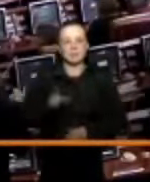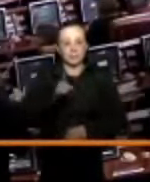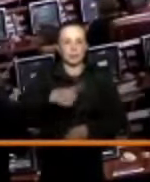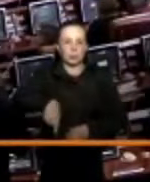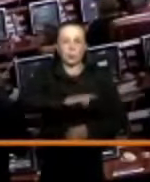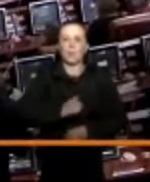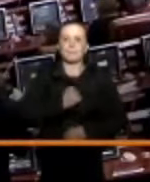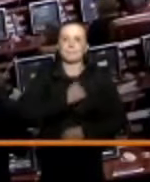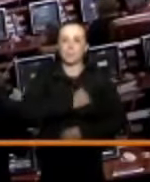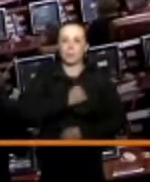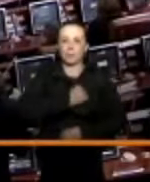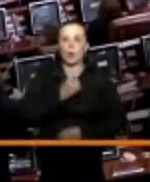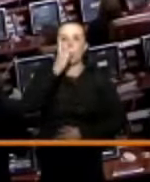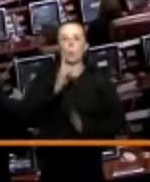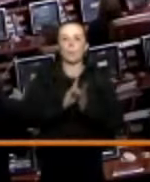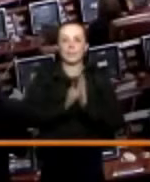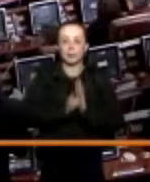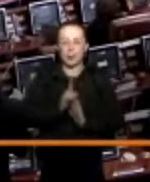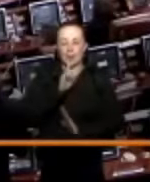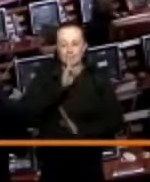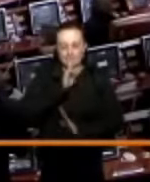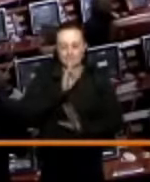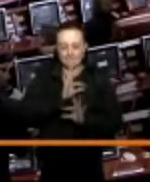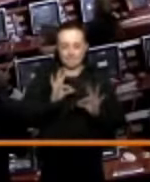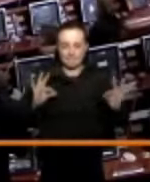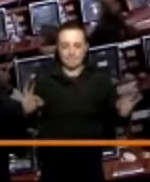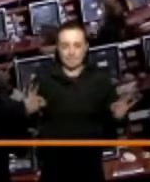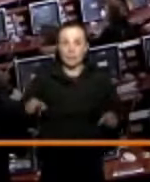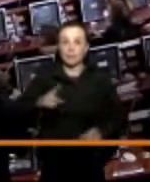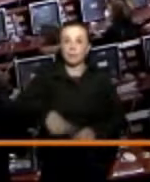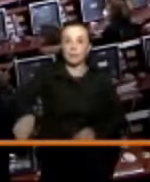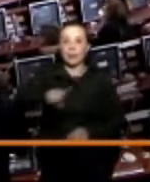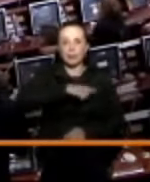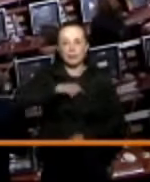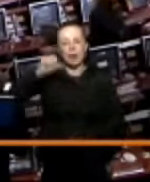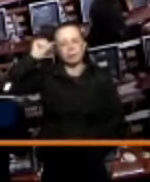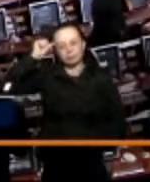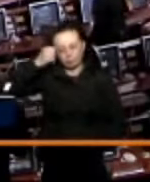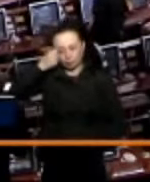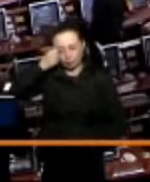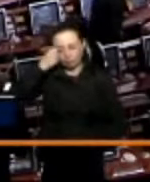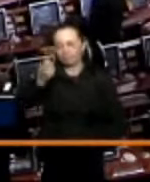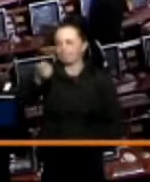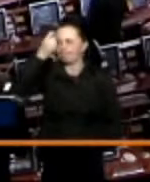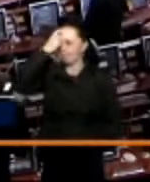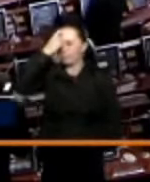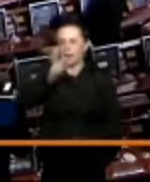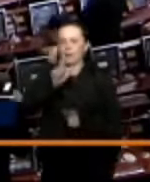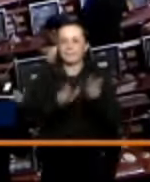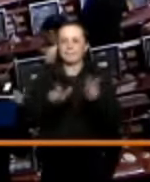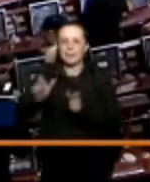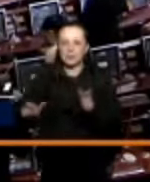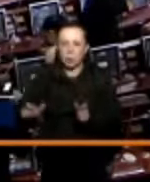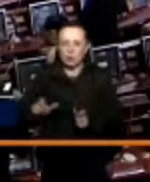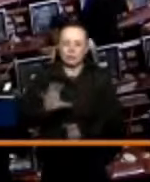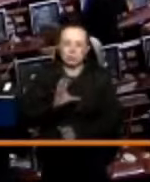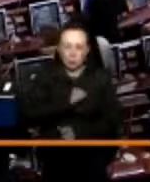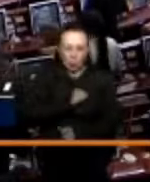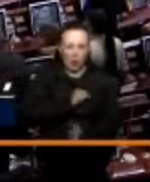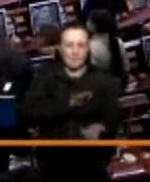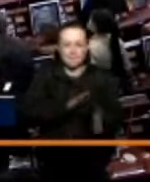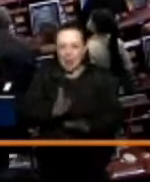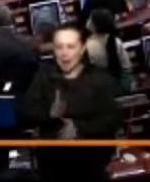de silencio para recordar a todas las víctimas de la pandemia y también a aquellas que han fallecido a causa de la